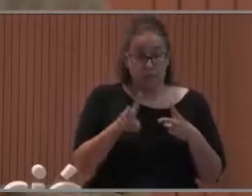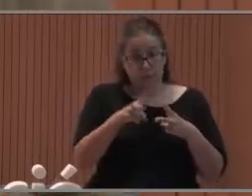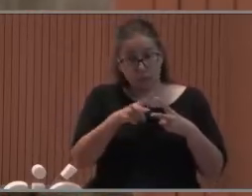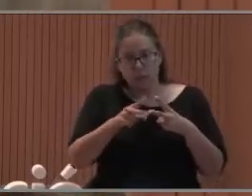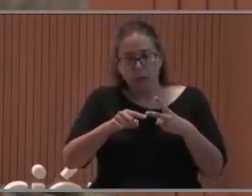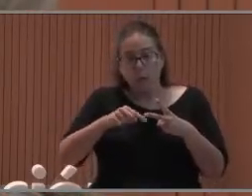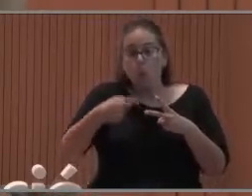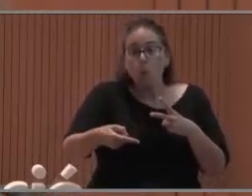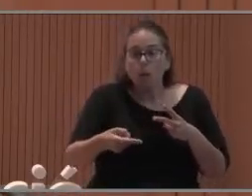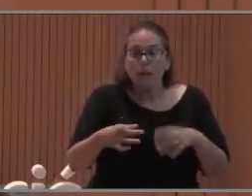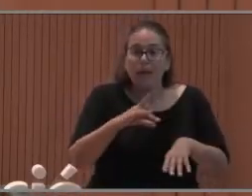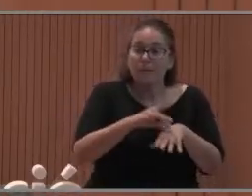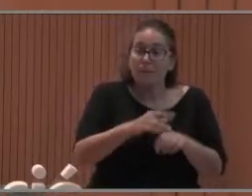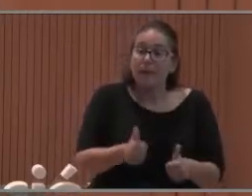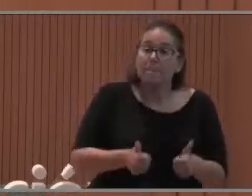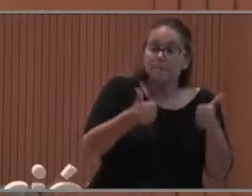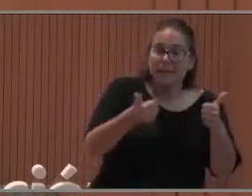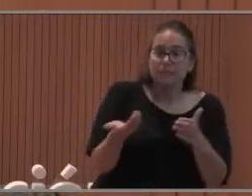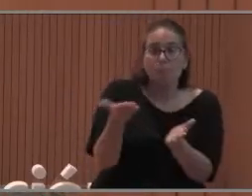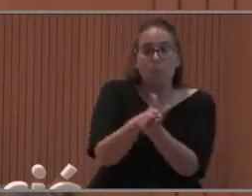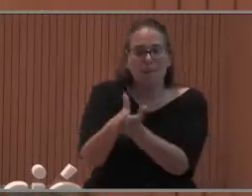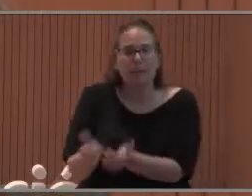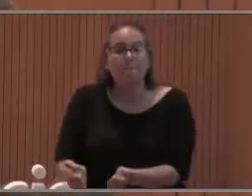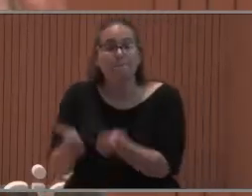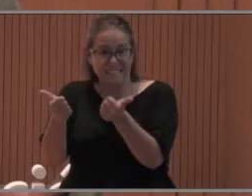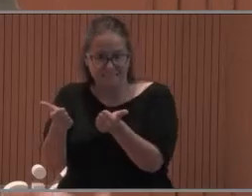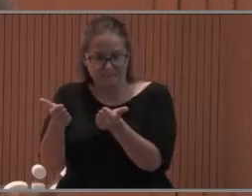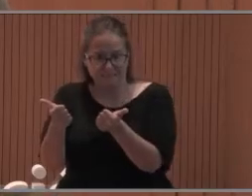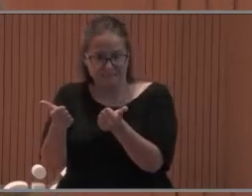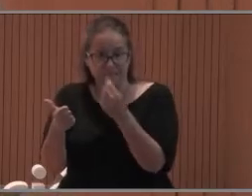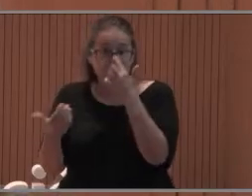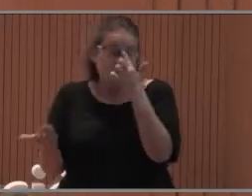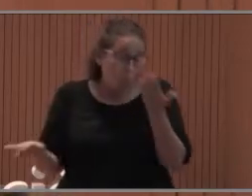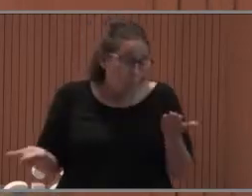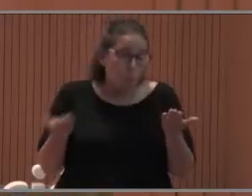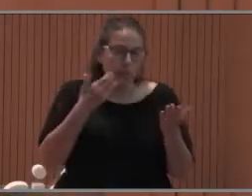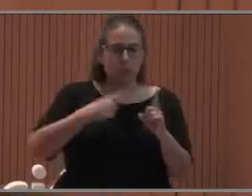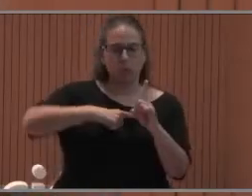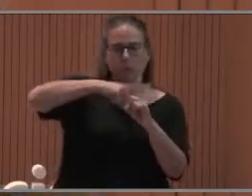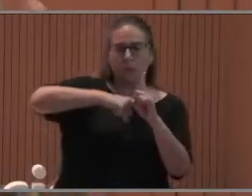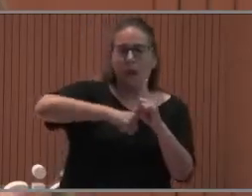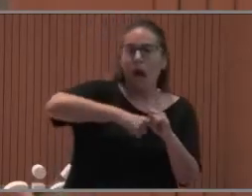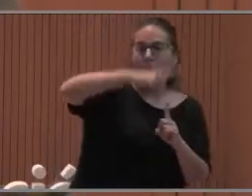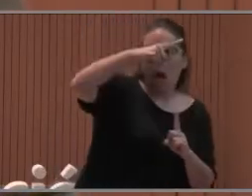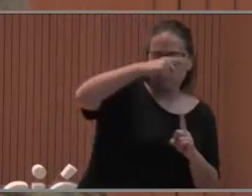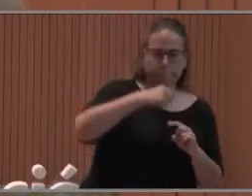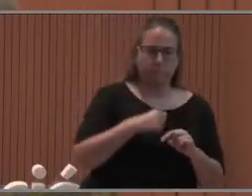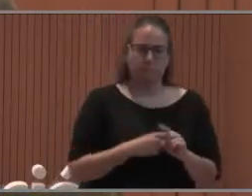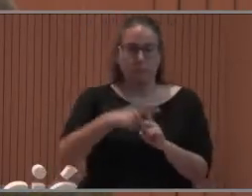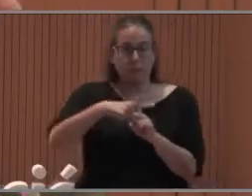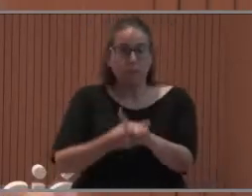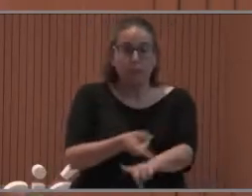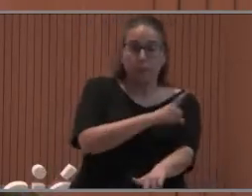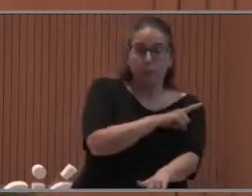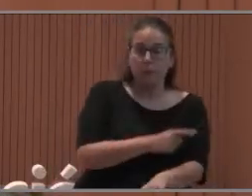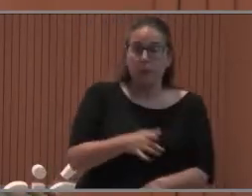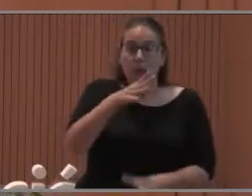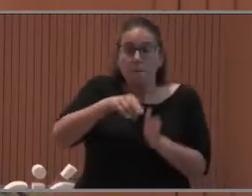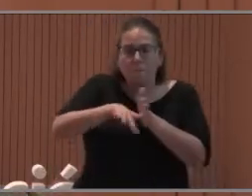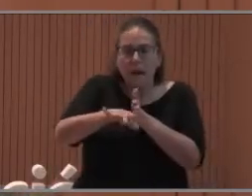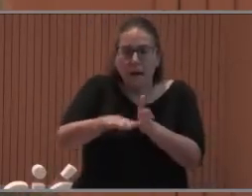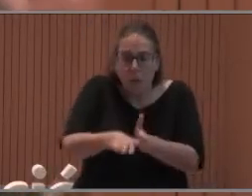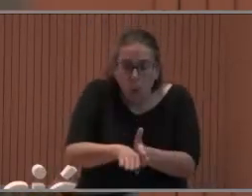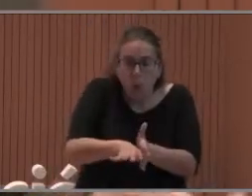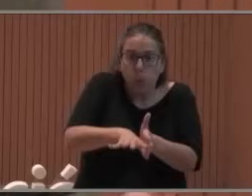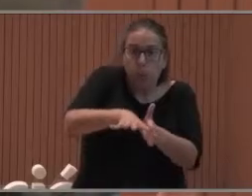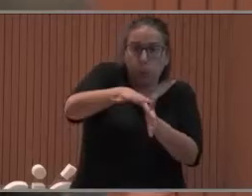más enfermedad y más mortalidad. Es decir, el aumento de las temperaturas medias y extremas, el aumento del nivel del mar, la fusión de los glaciares,